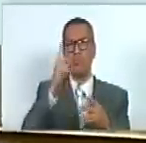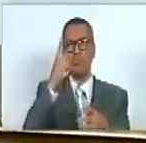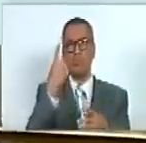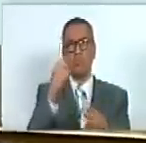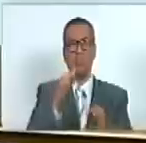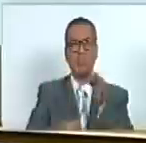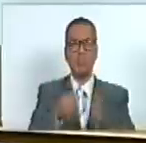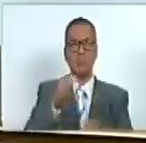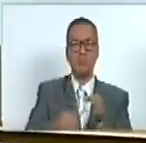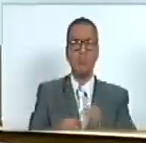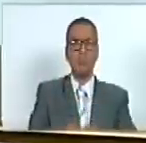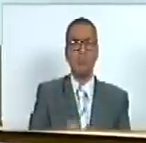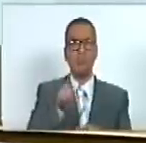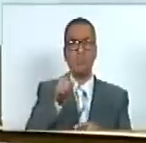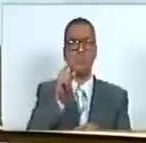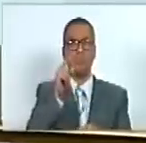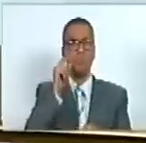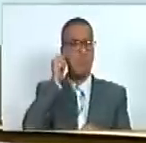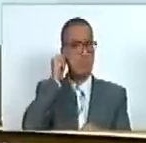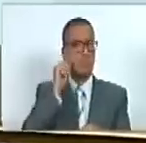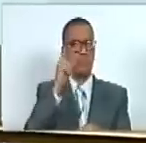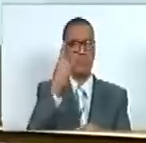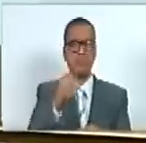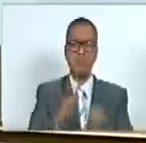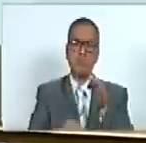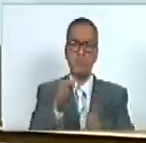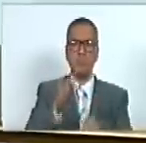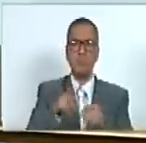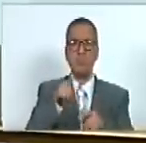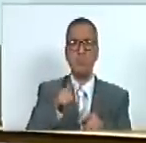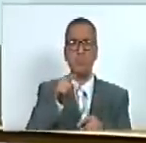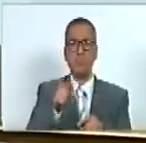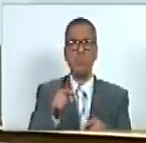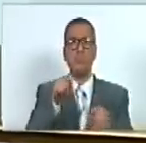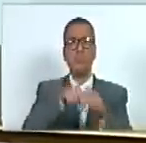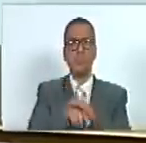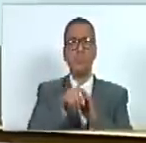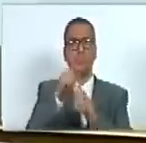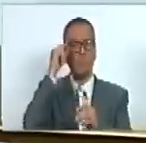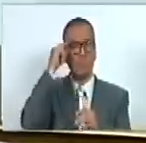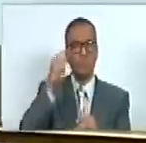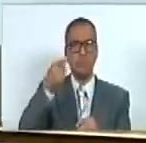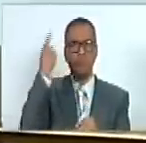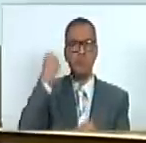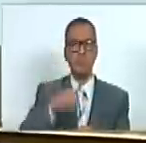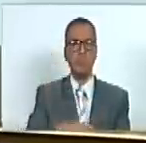Justicia. Esta señora milita en Primera Justicia y desde ayer,